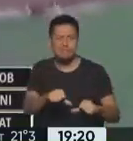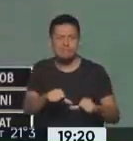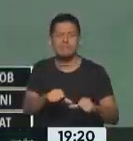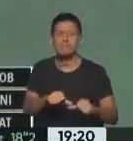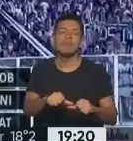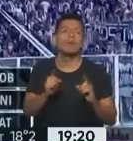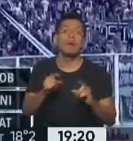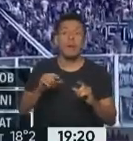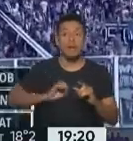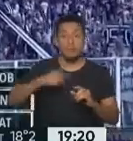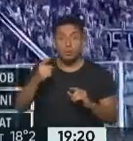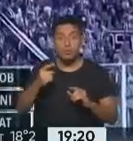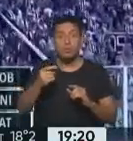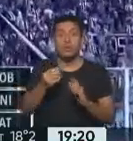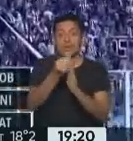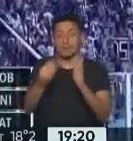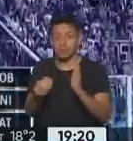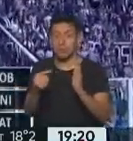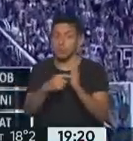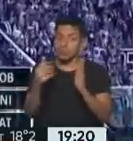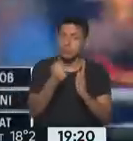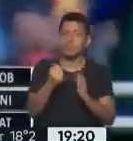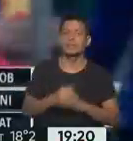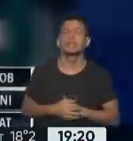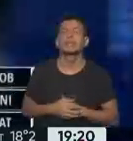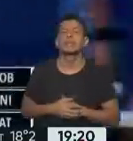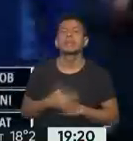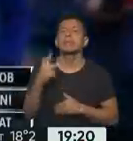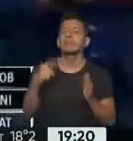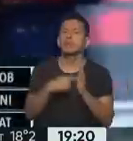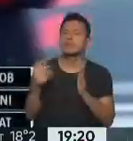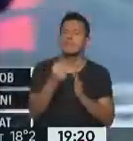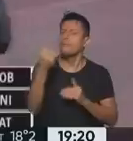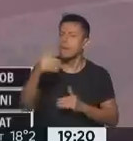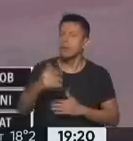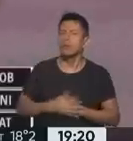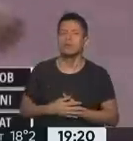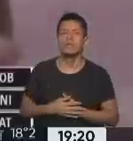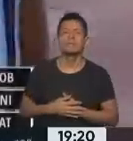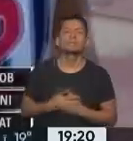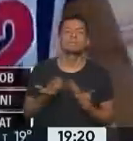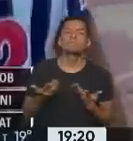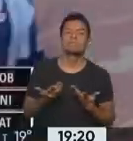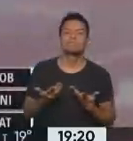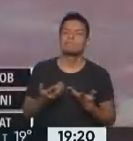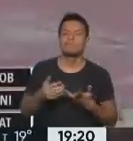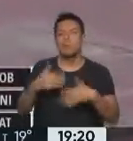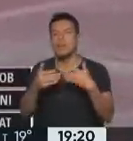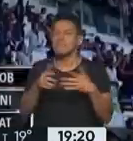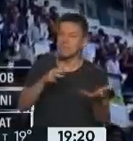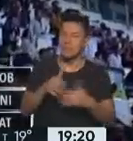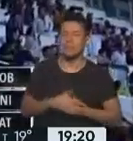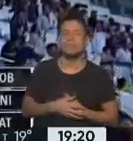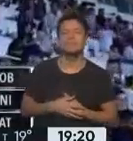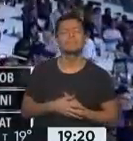el año que viene cuando haya descenso. Total y absolutamente. 3 puntos que valen, y mucho, cuando no hiciste una campaña de las mejores, ¿no? Vamos a ver un